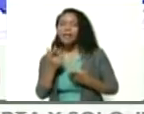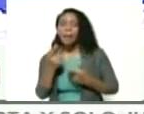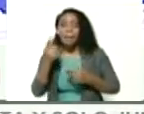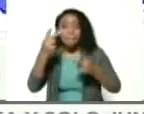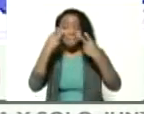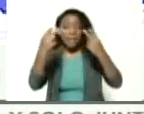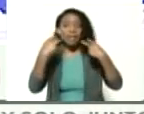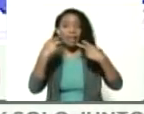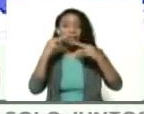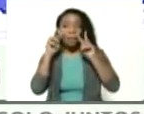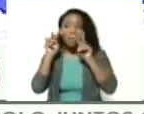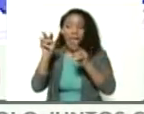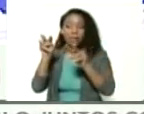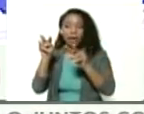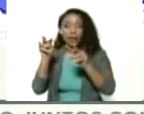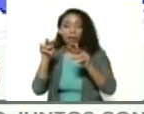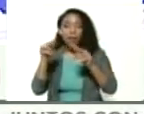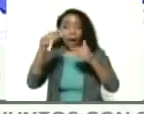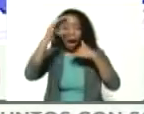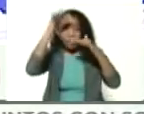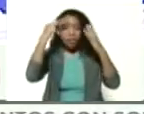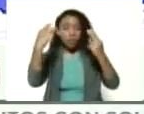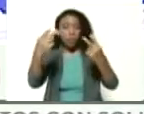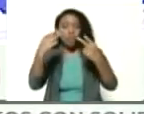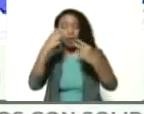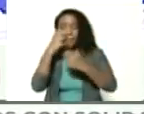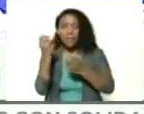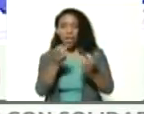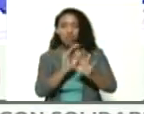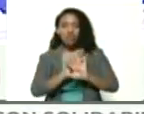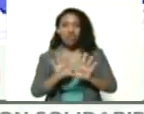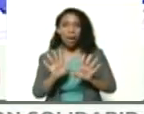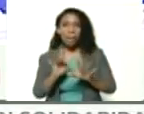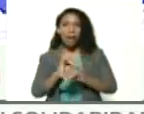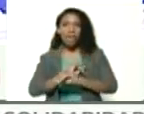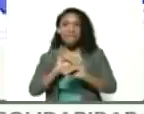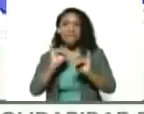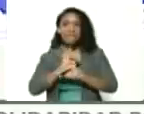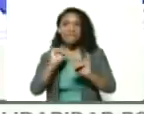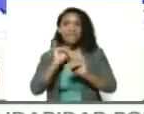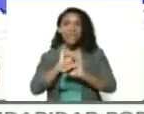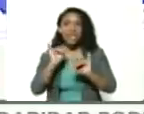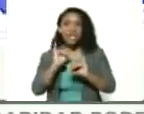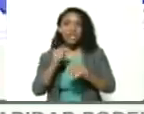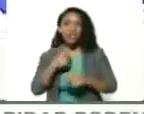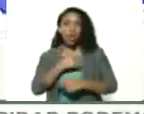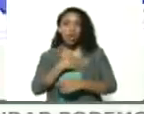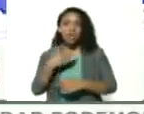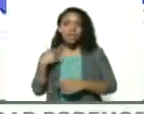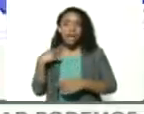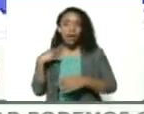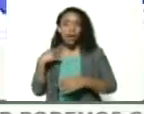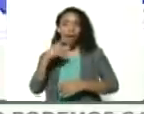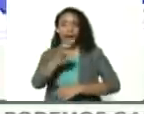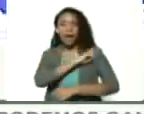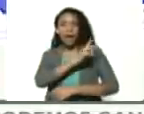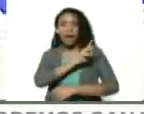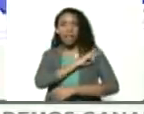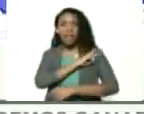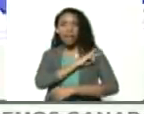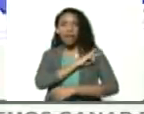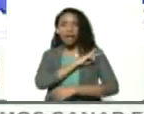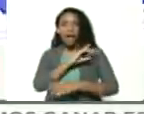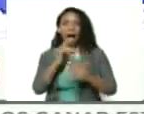Pendiente y vista. Estamos muy pendientes. Aquí tenemos invitados ya para ir culminando. Quisiera que el general en jefe y el almirante en jefe